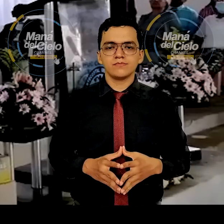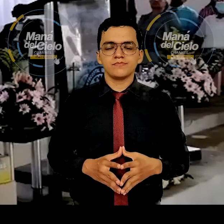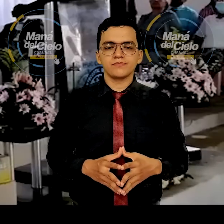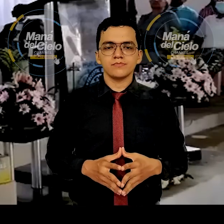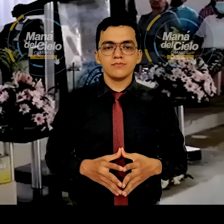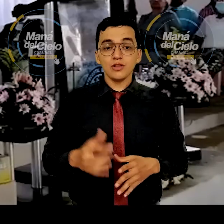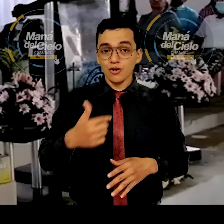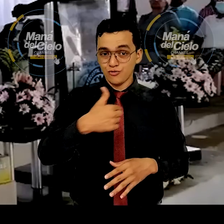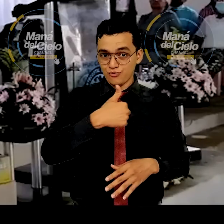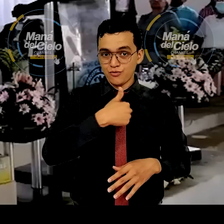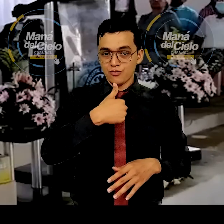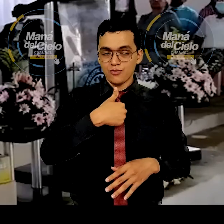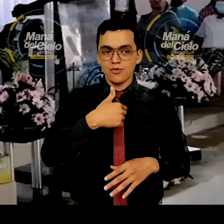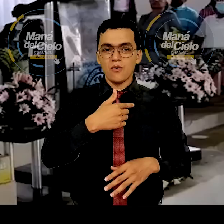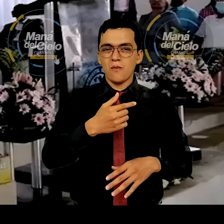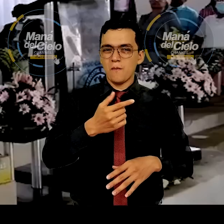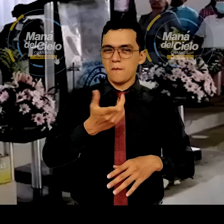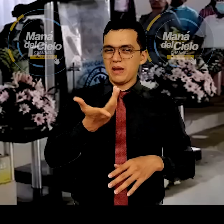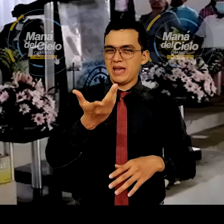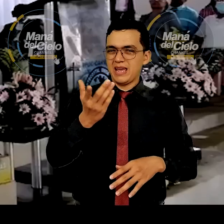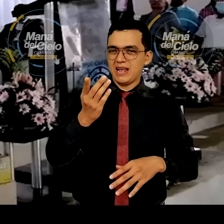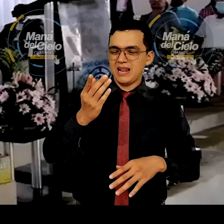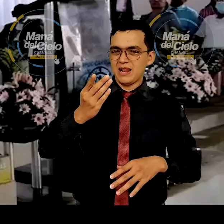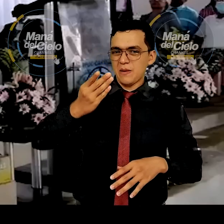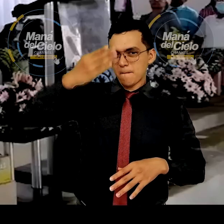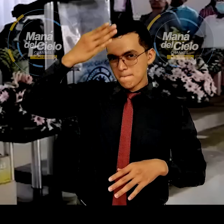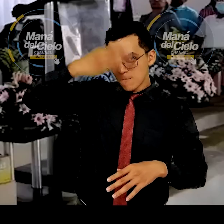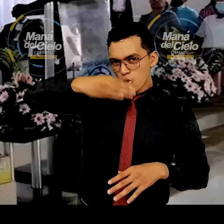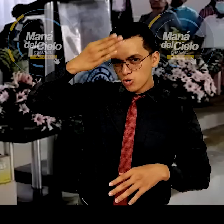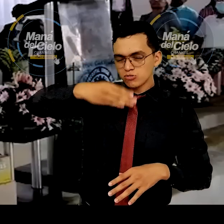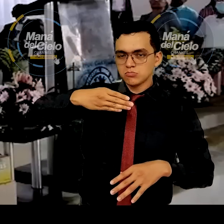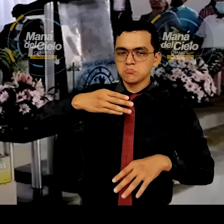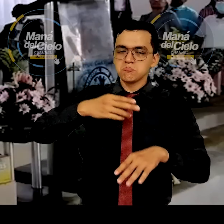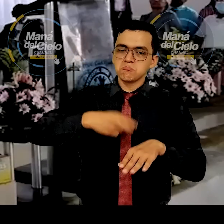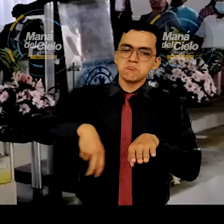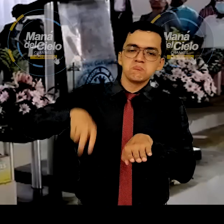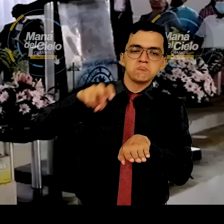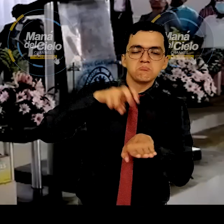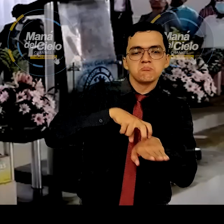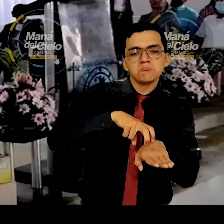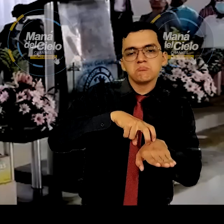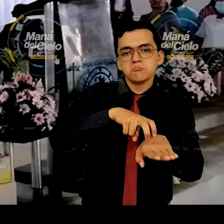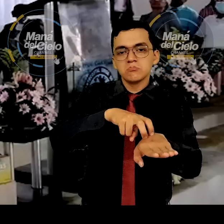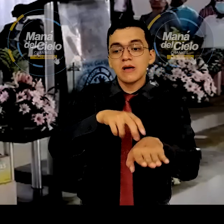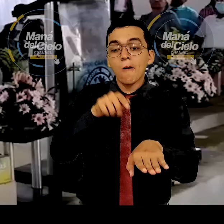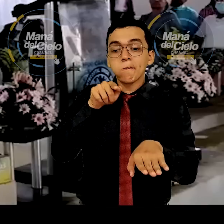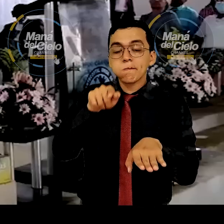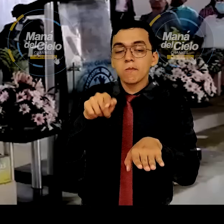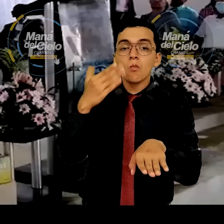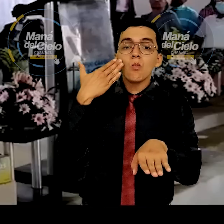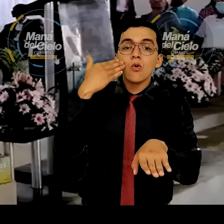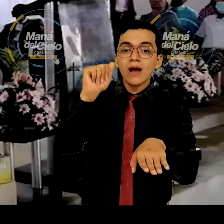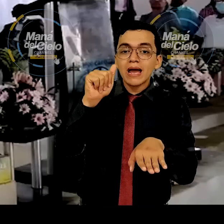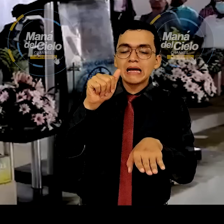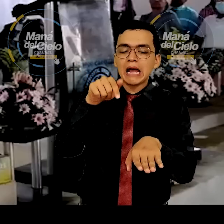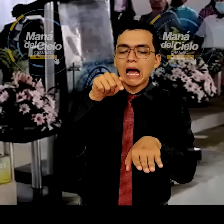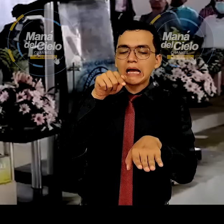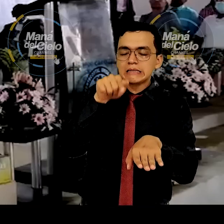Entonces yo entré al bus y entró una señora de aquí de Carrizal. Yo no sabía qué era, pero ella después me